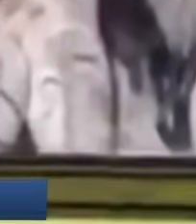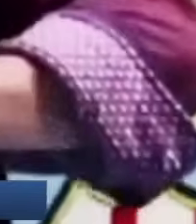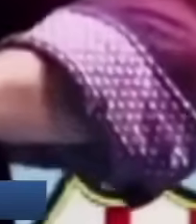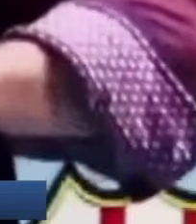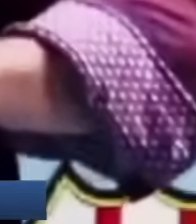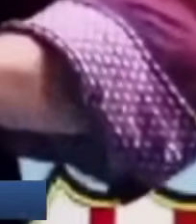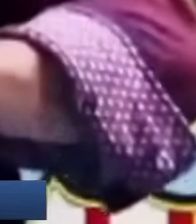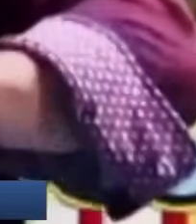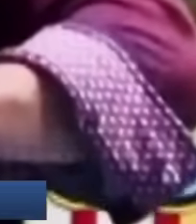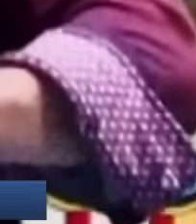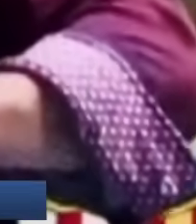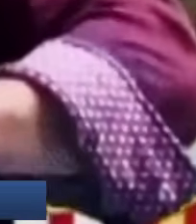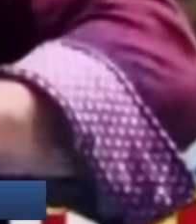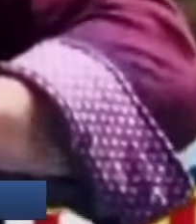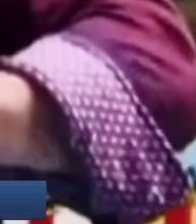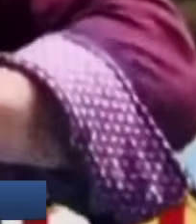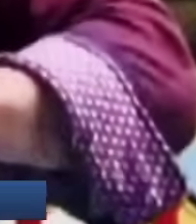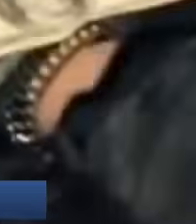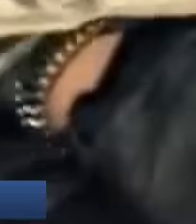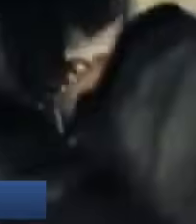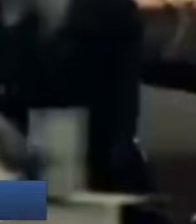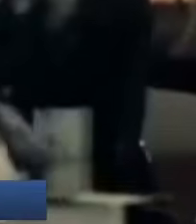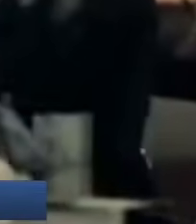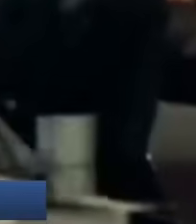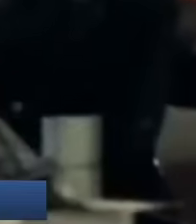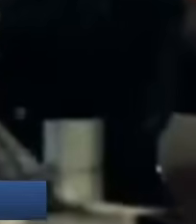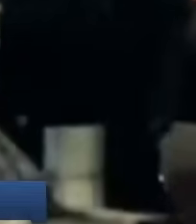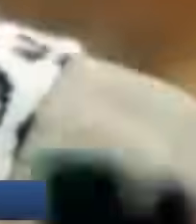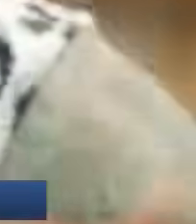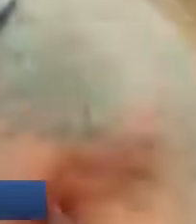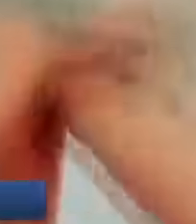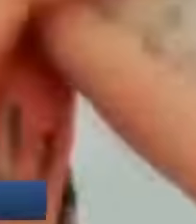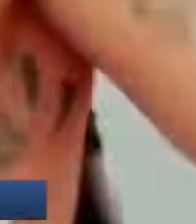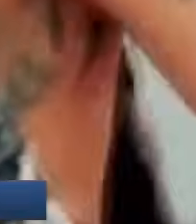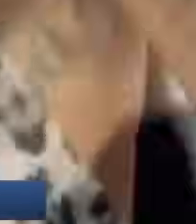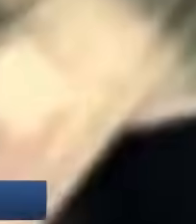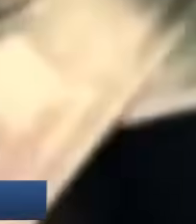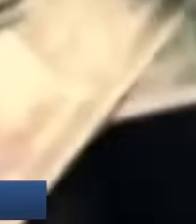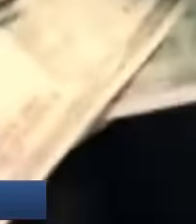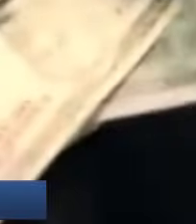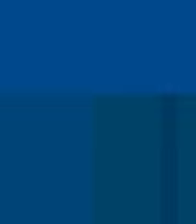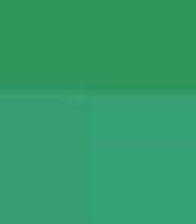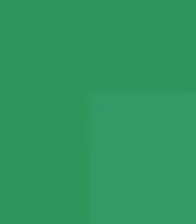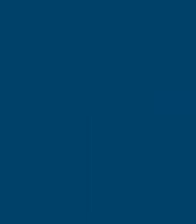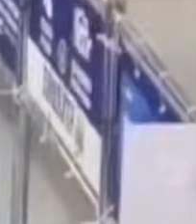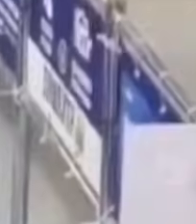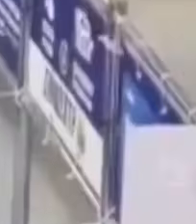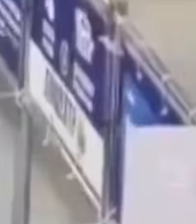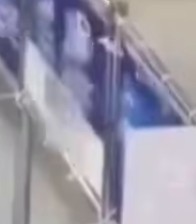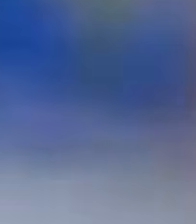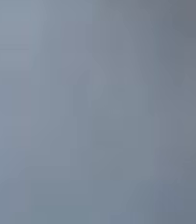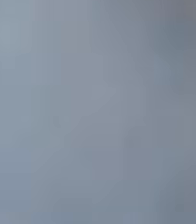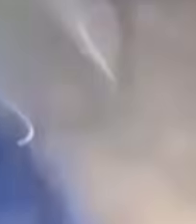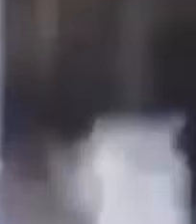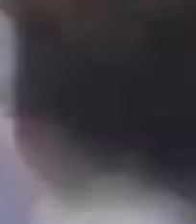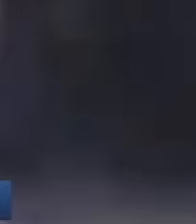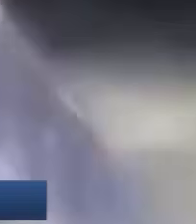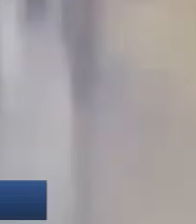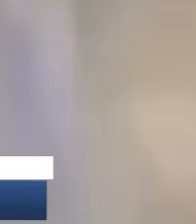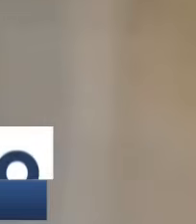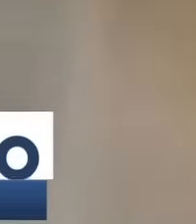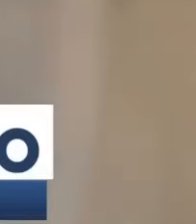esta narcocultura con el trap delincuencial. Tendremos un informe especial. En lo